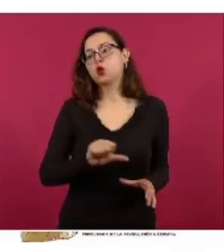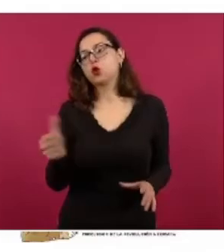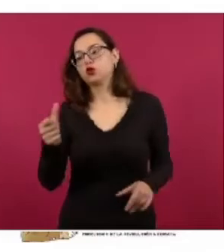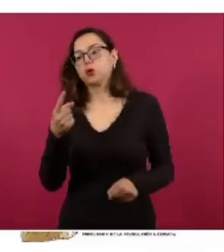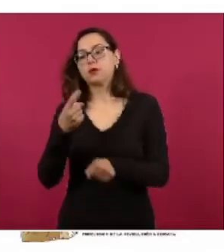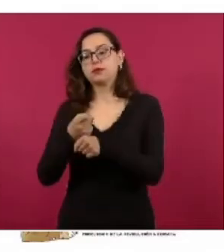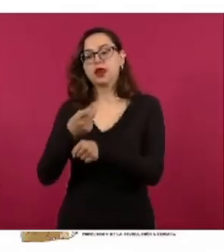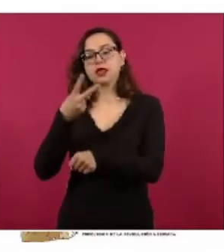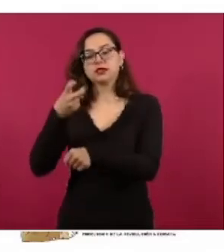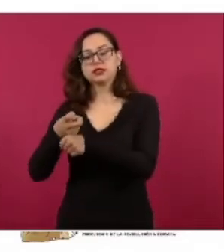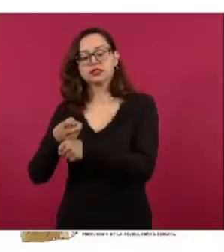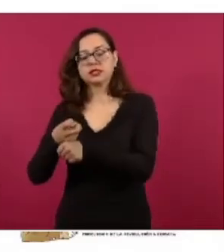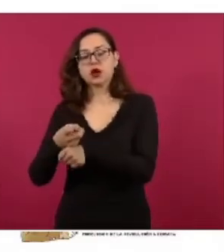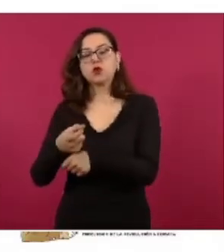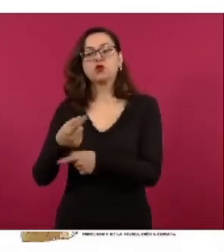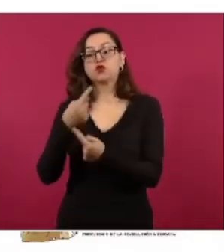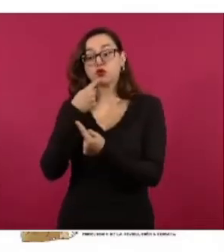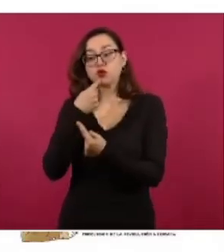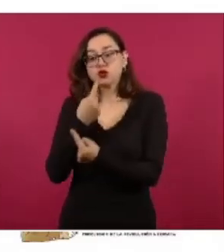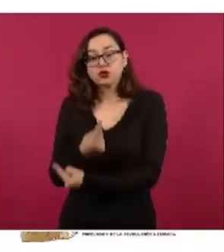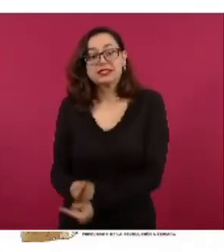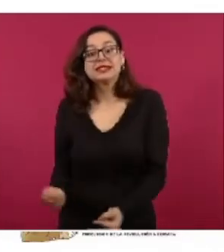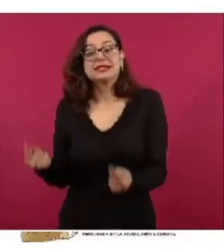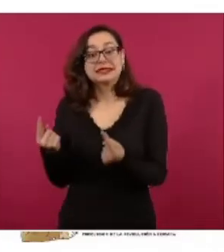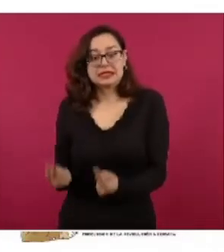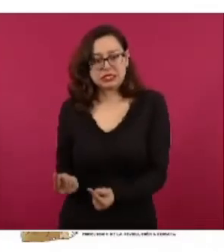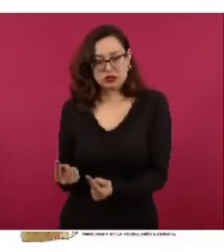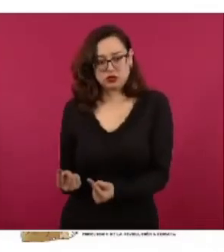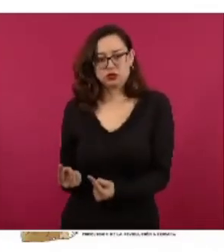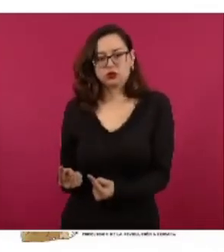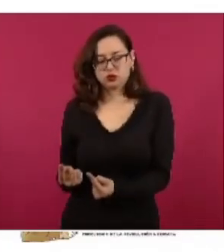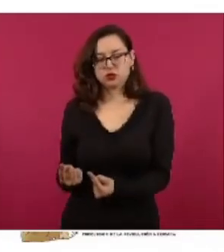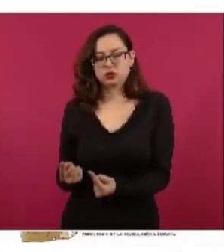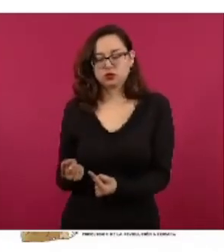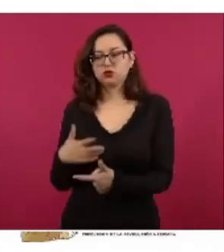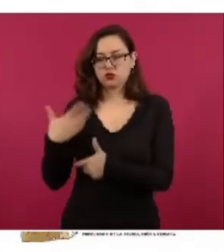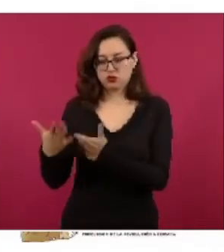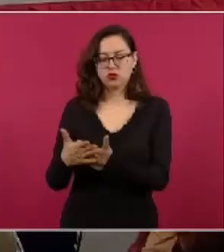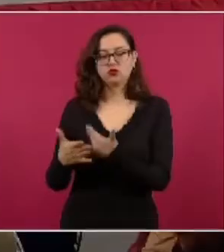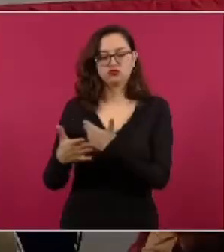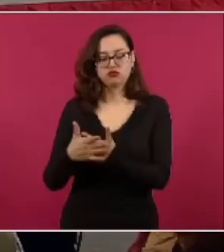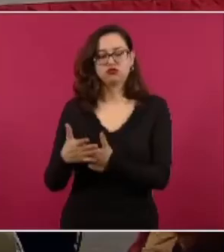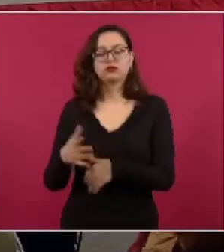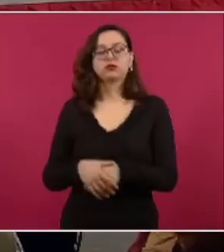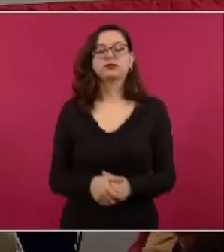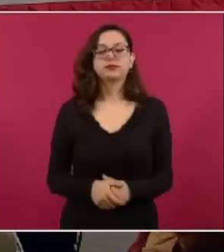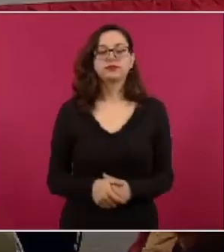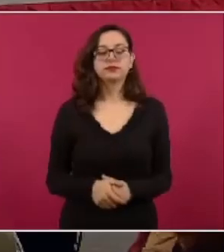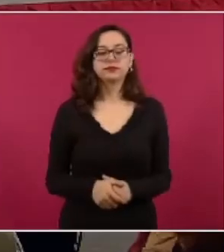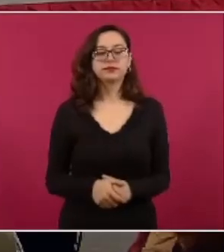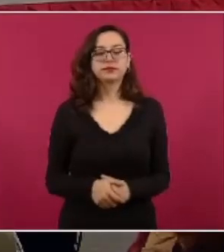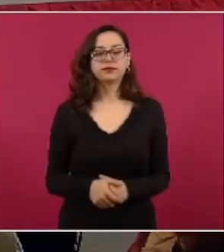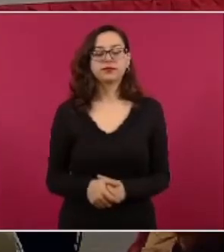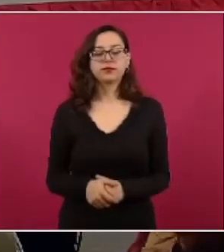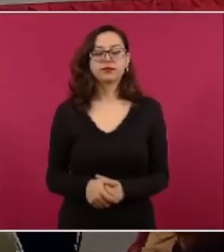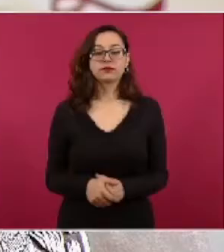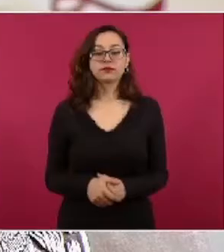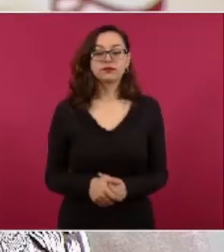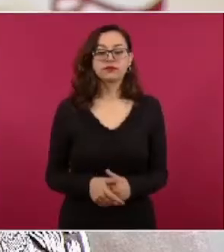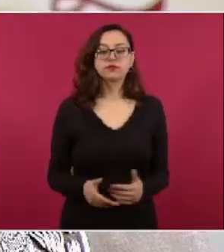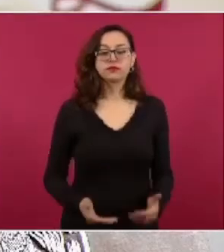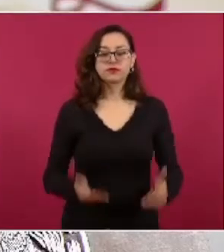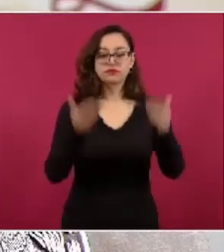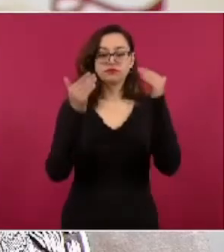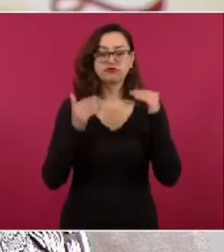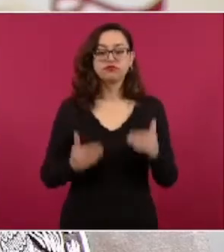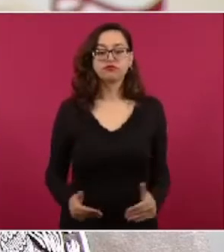de 571.000 niñas y niños que estarán siendo vacunados. Queremos aprovechar la oportunidad también